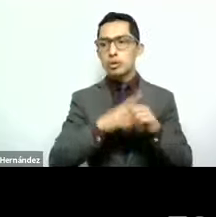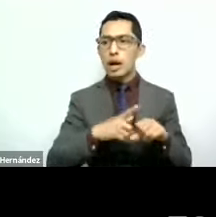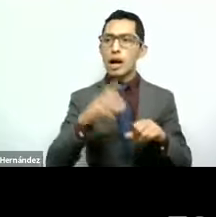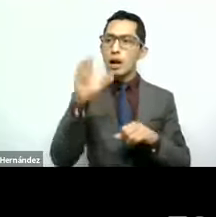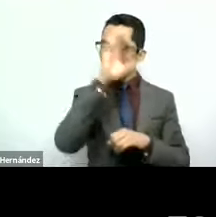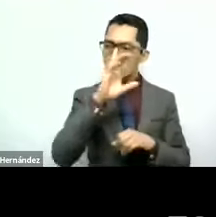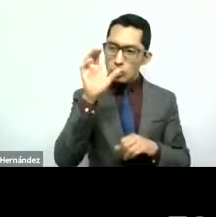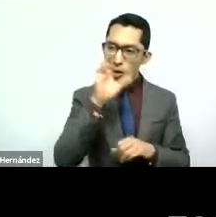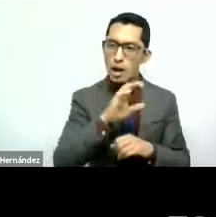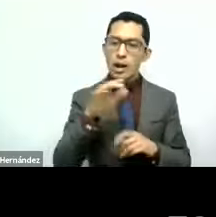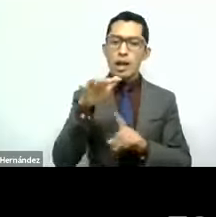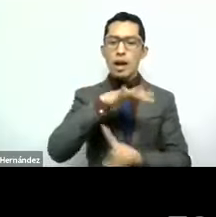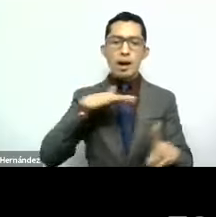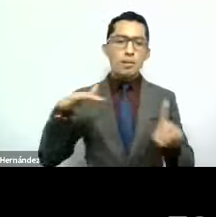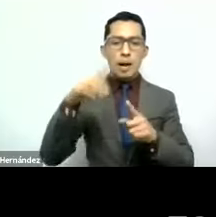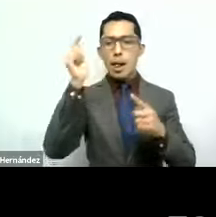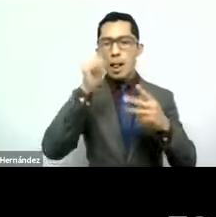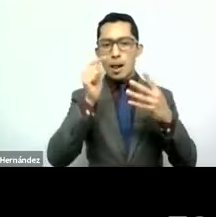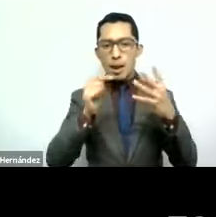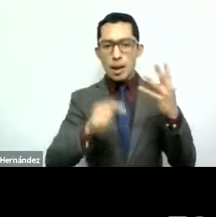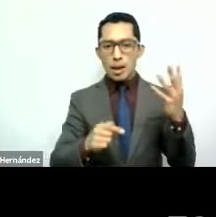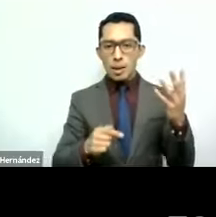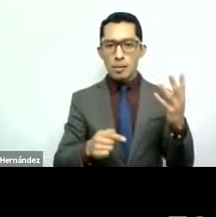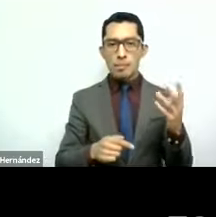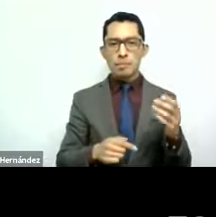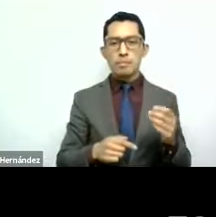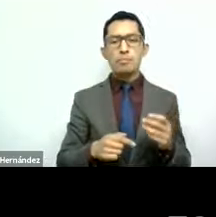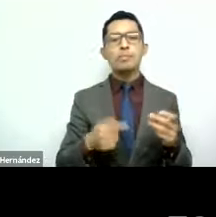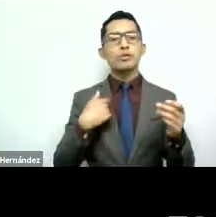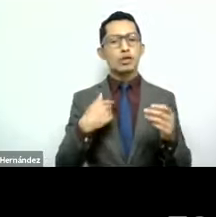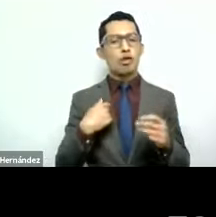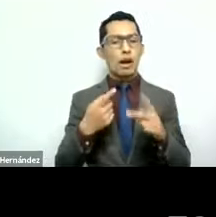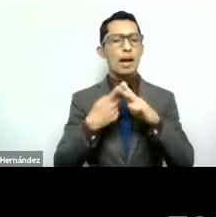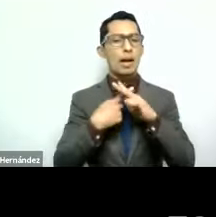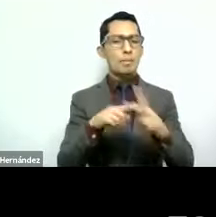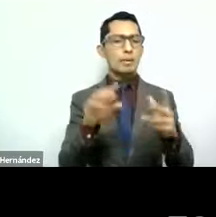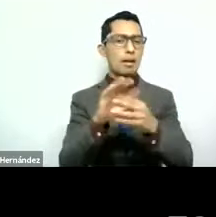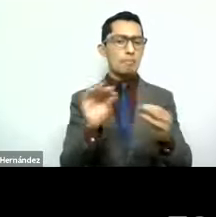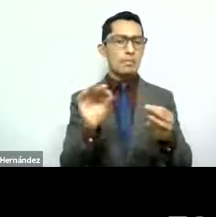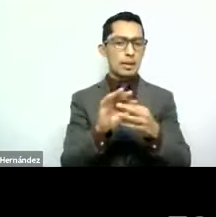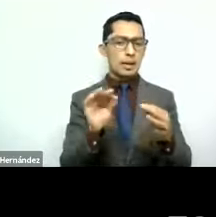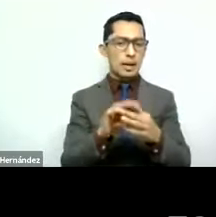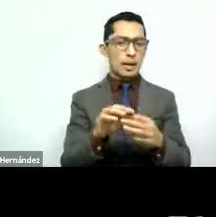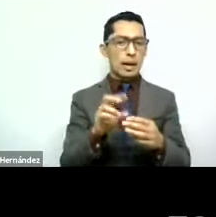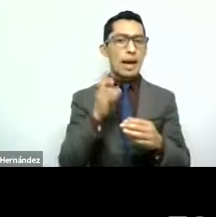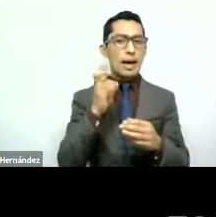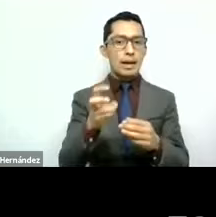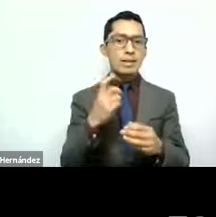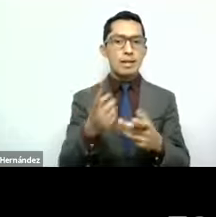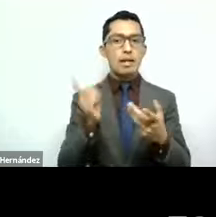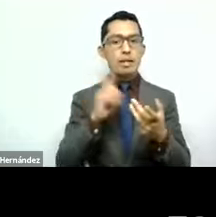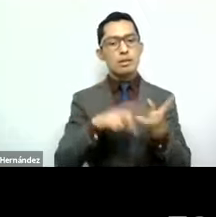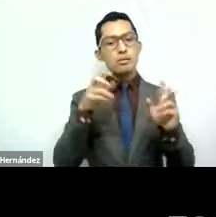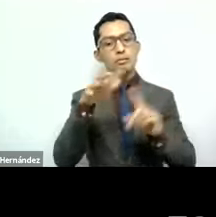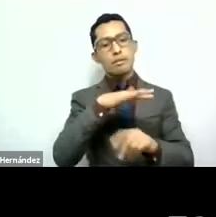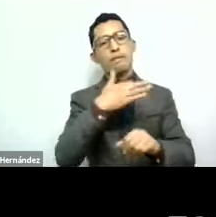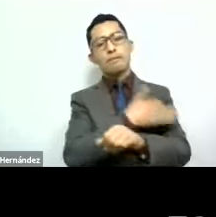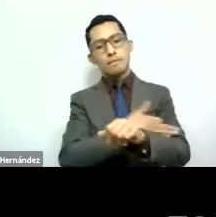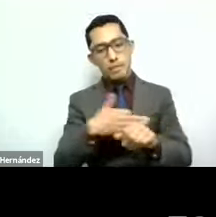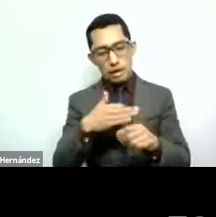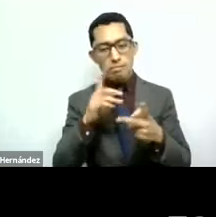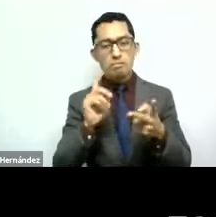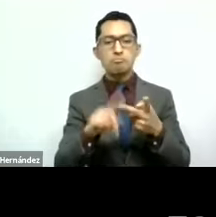Es decir, para una primera parte me parece formidable hablar desde la materia familiar, desde la